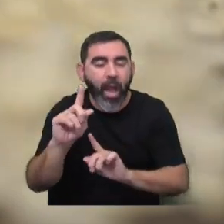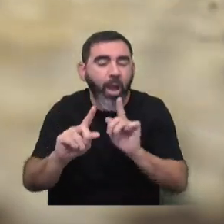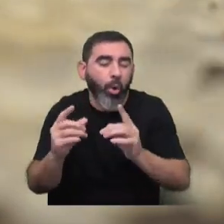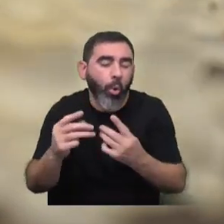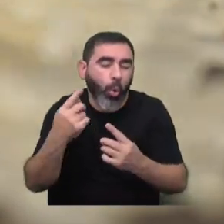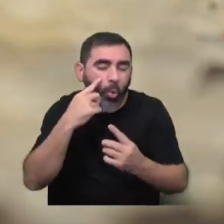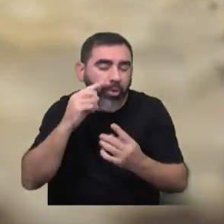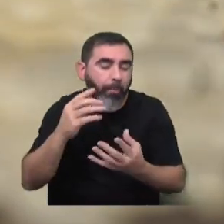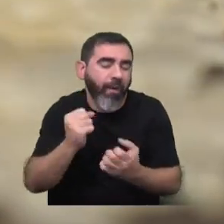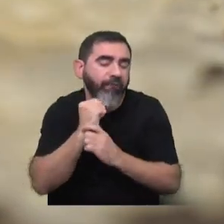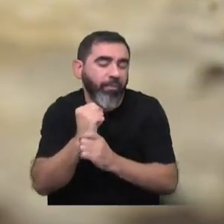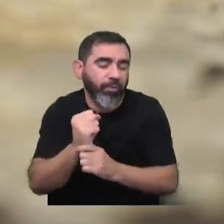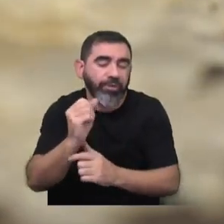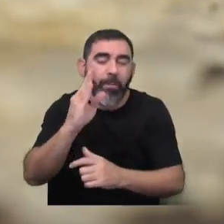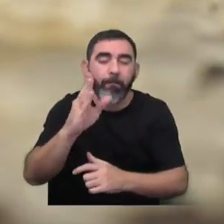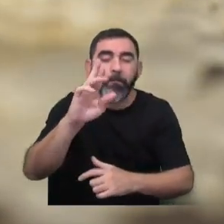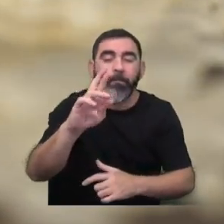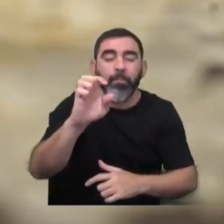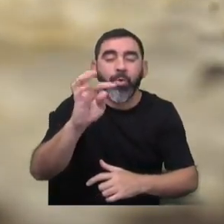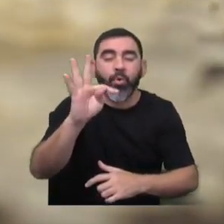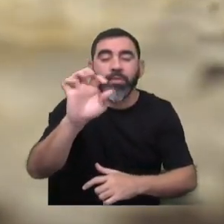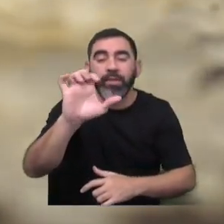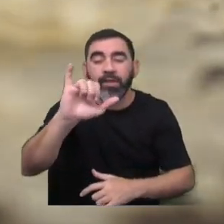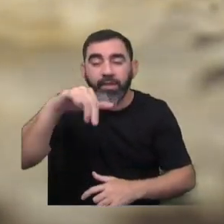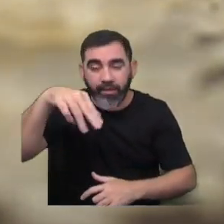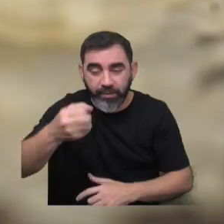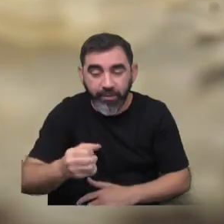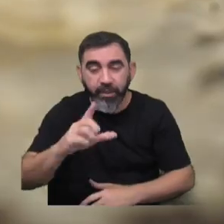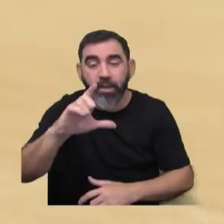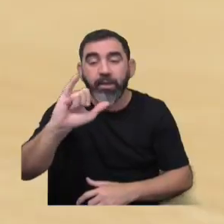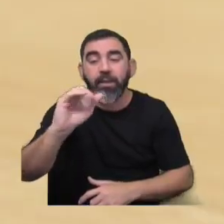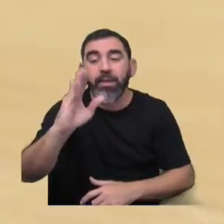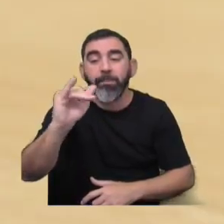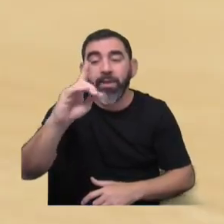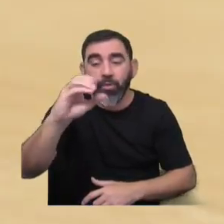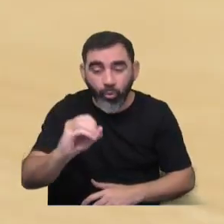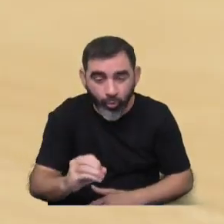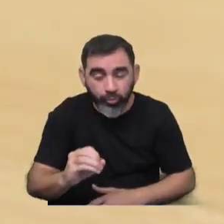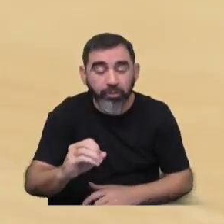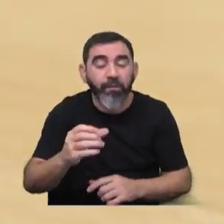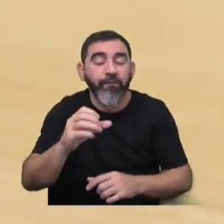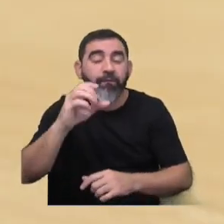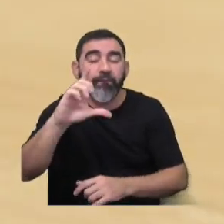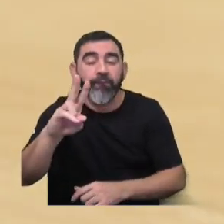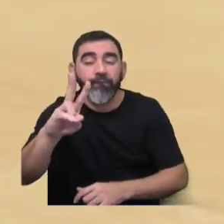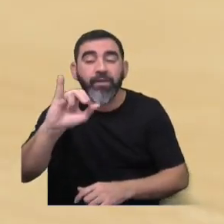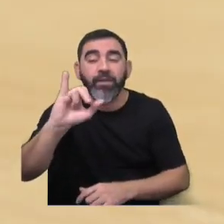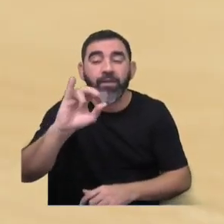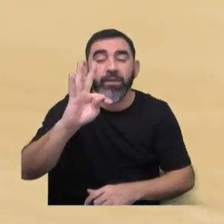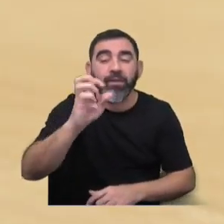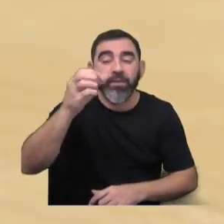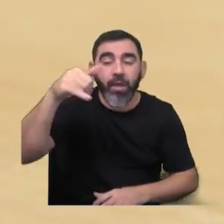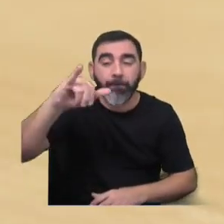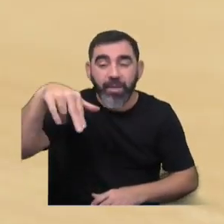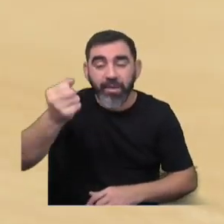las proteínas, los lípidos, los carbohidratos, también las vitaminas y también algunos oligoelementos. Pero, por